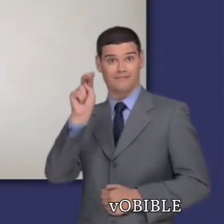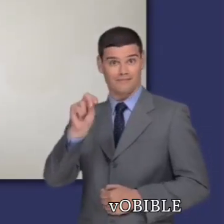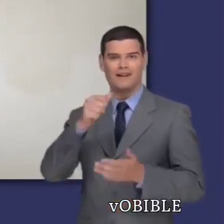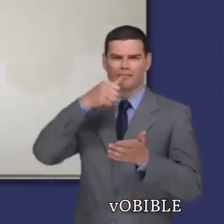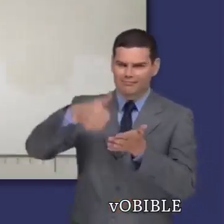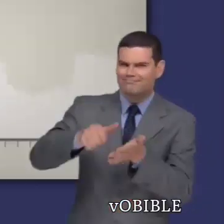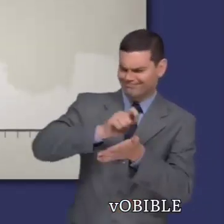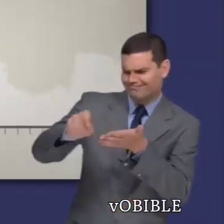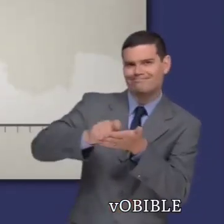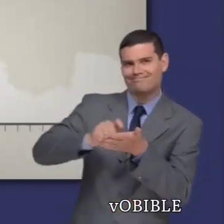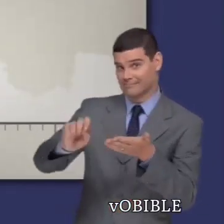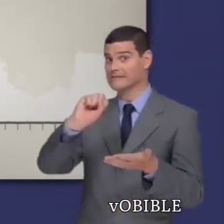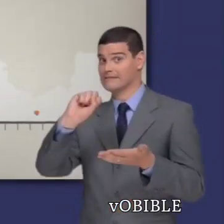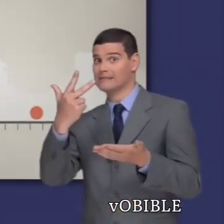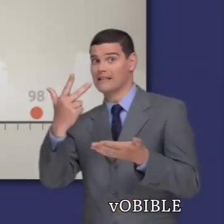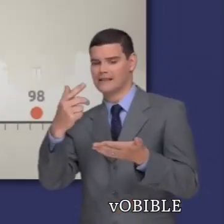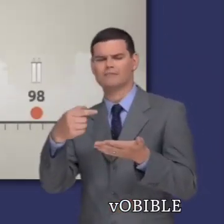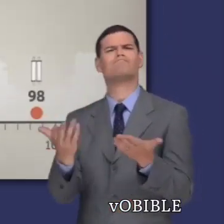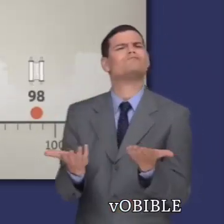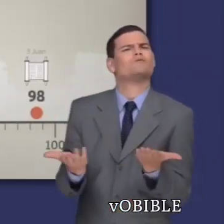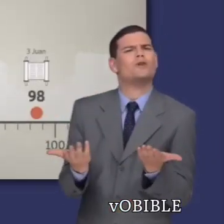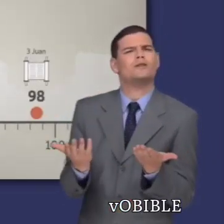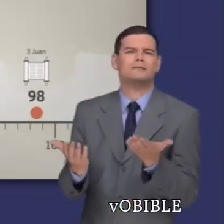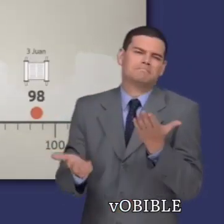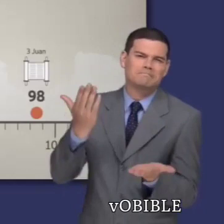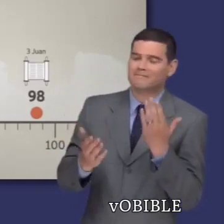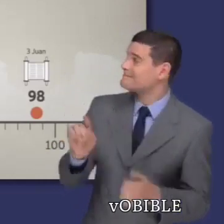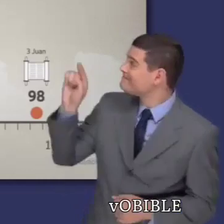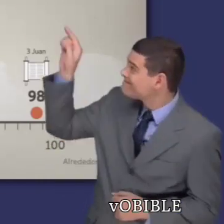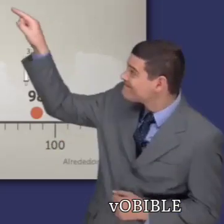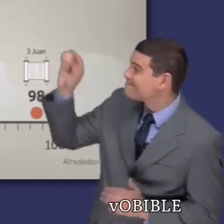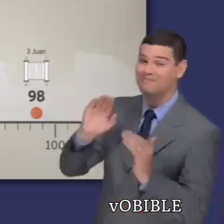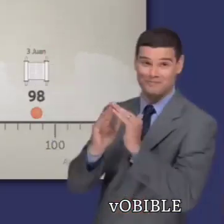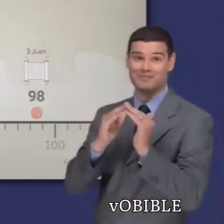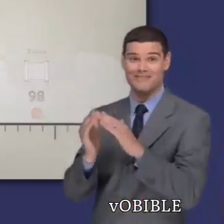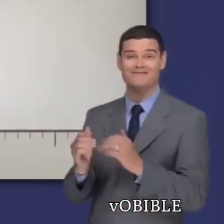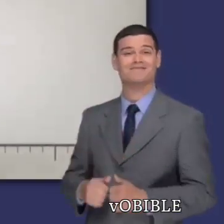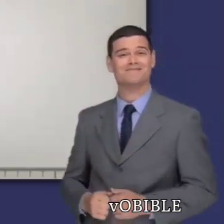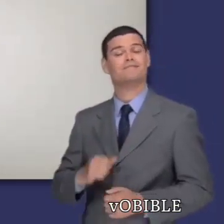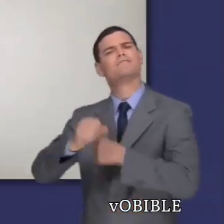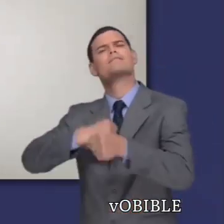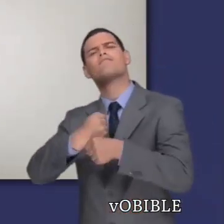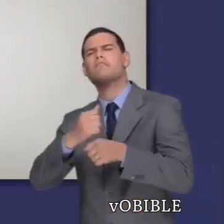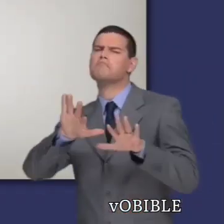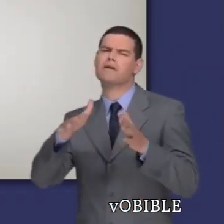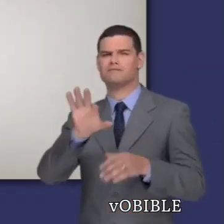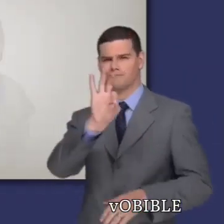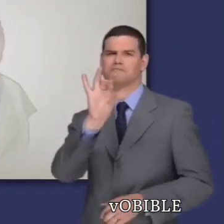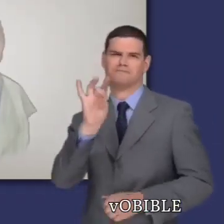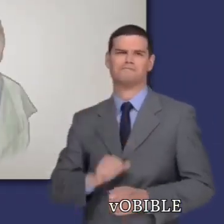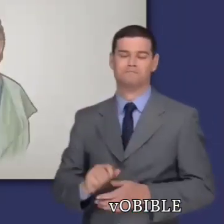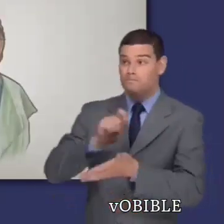Juan escribió su tercera carta en Éfeso o cerca de allí, alrededor del año 98. Se la escribió a un cristiano